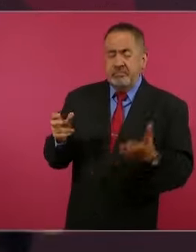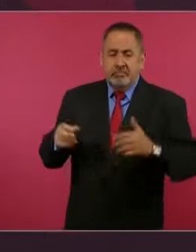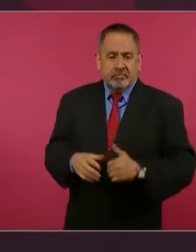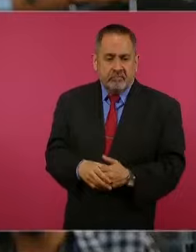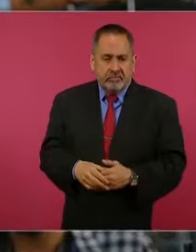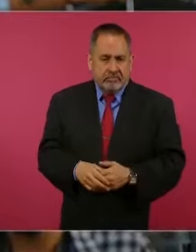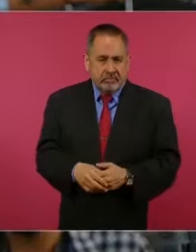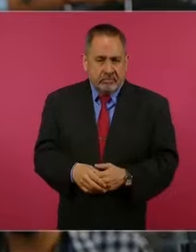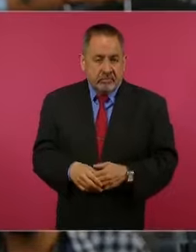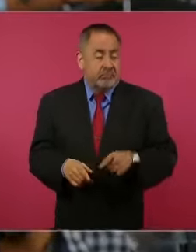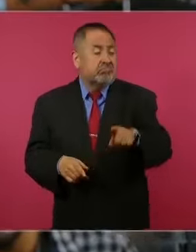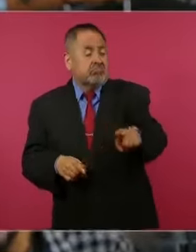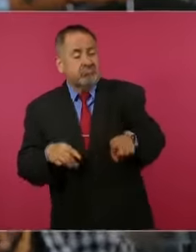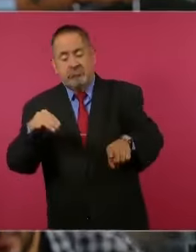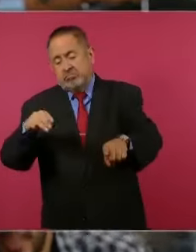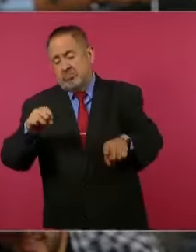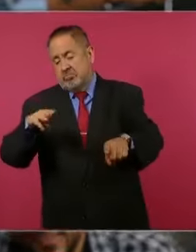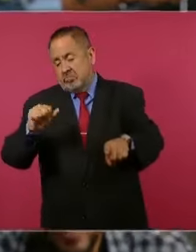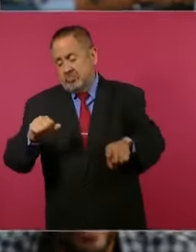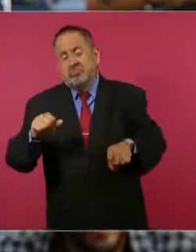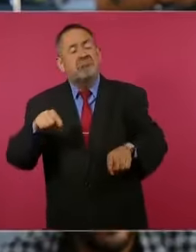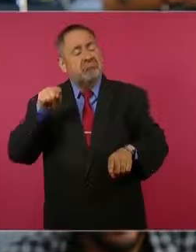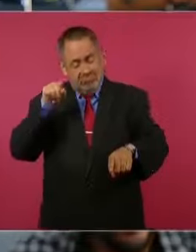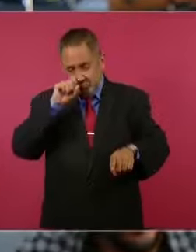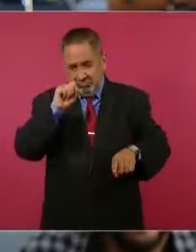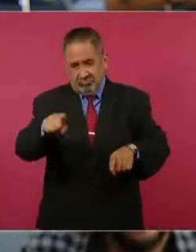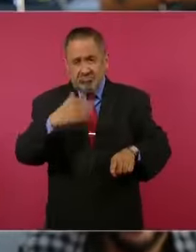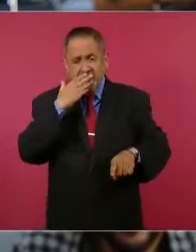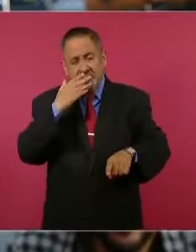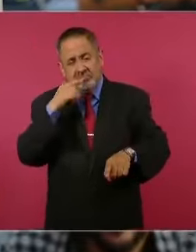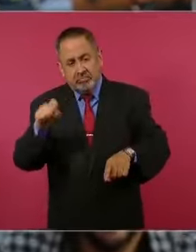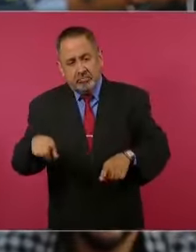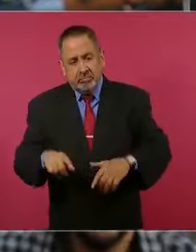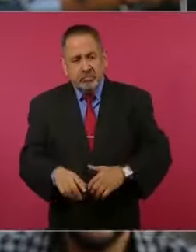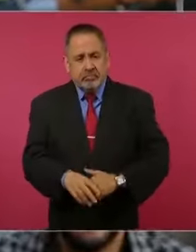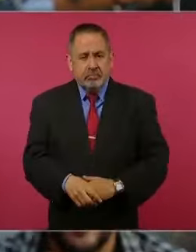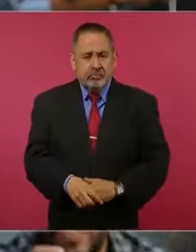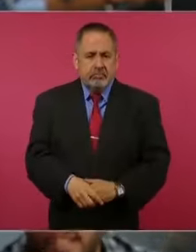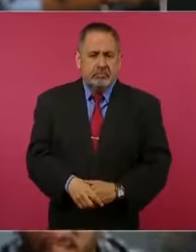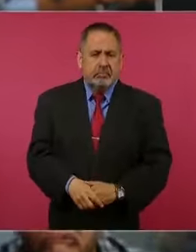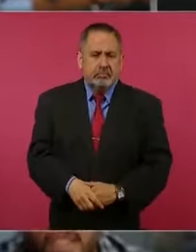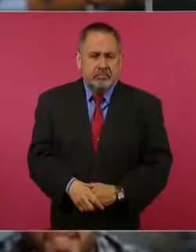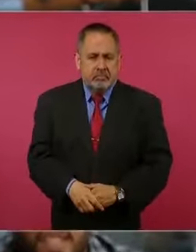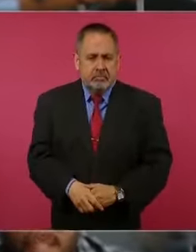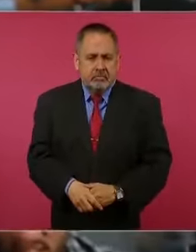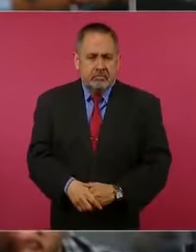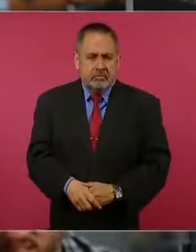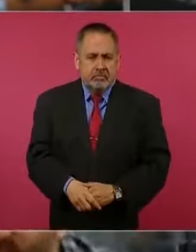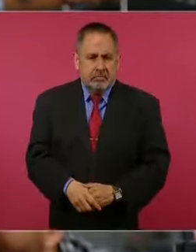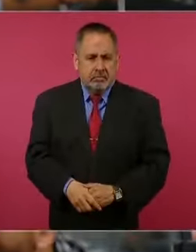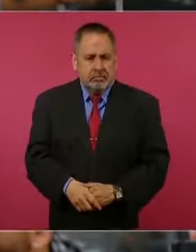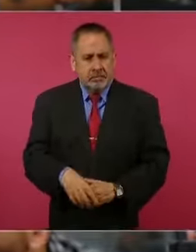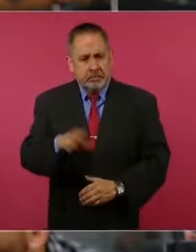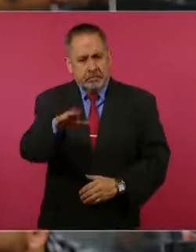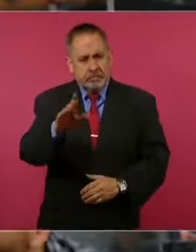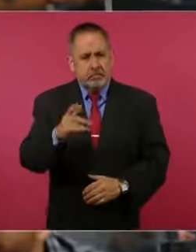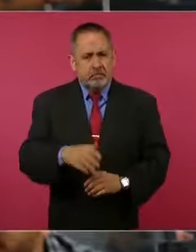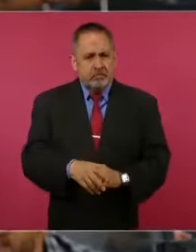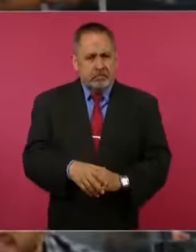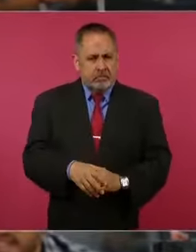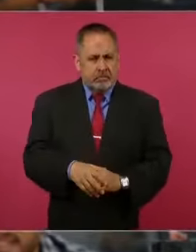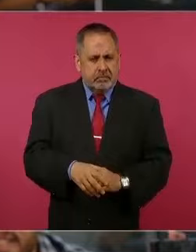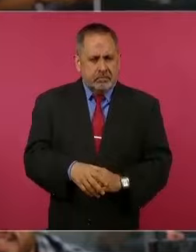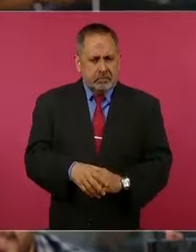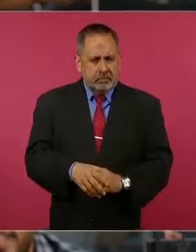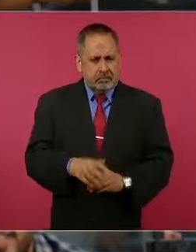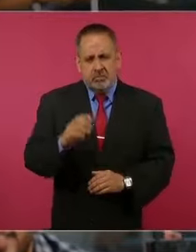en Sonora en Sonora bueno Oiga presidente entonces Eh bueno algo tendría